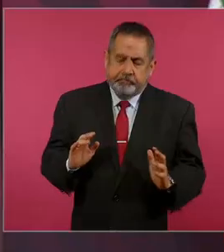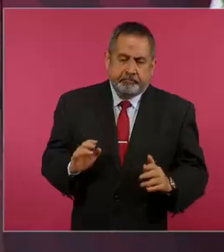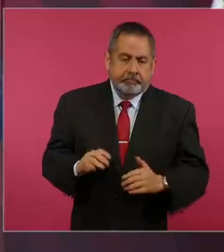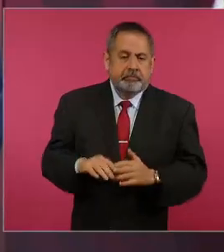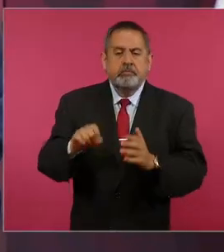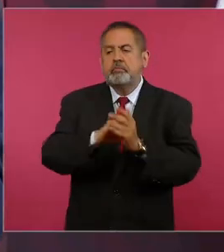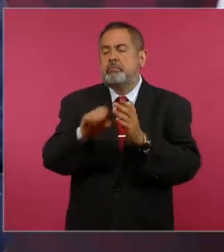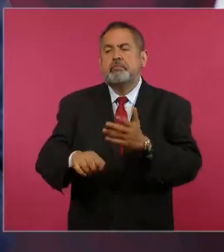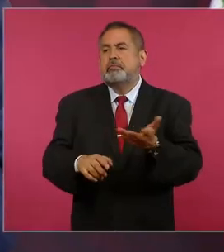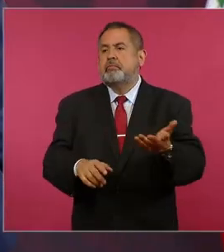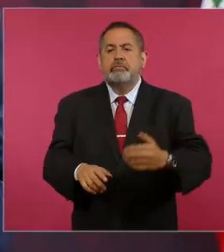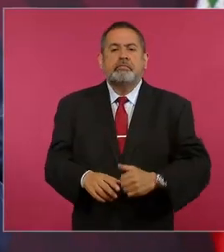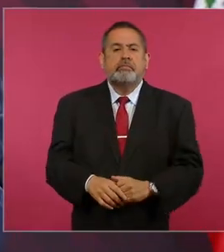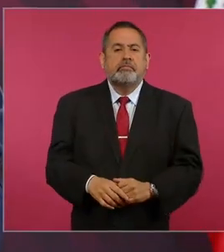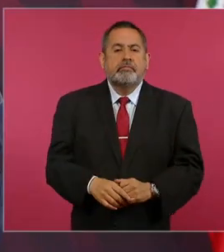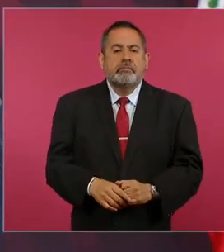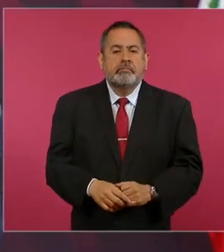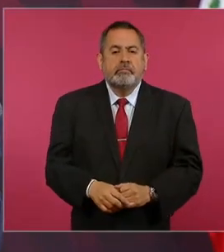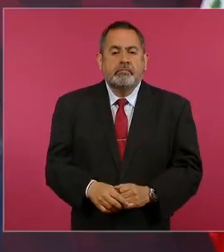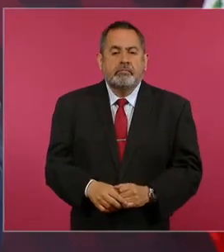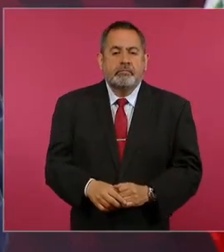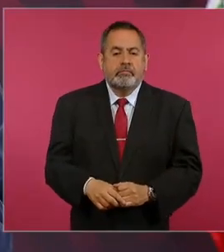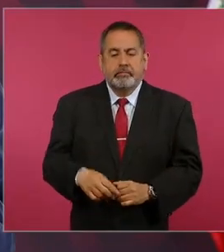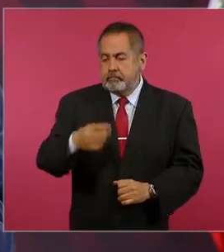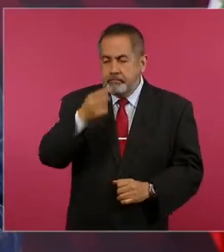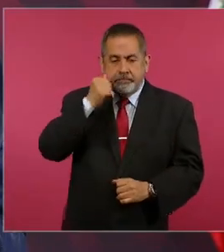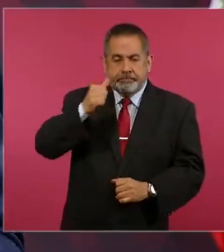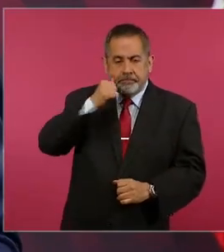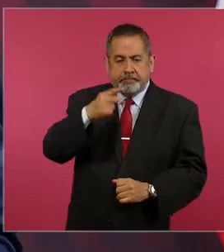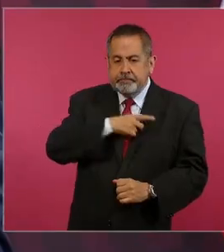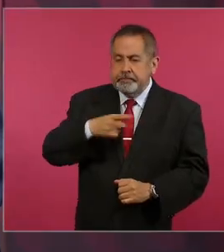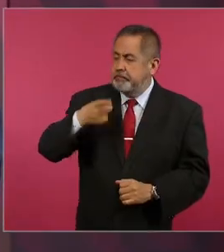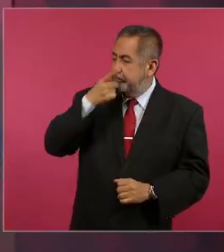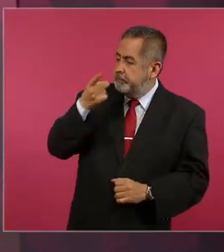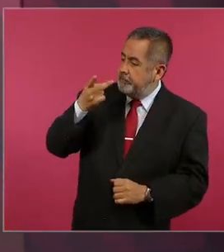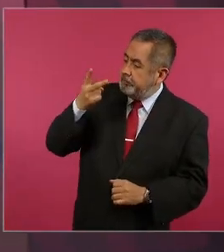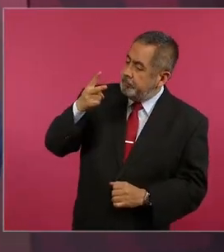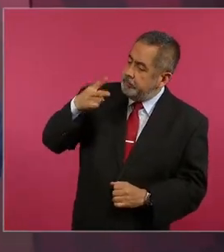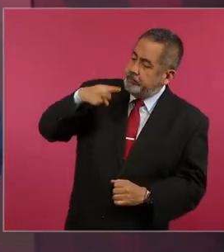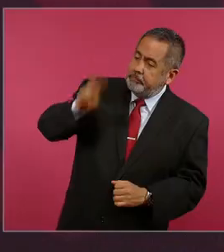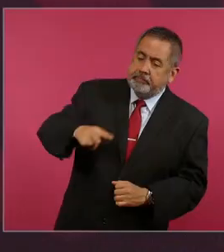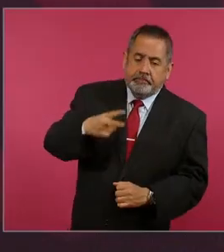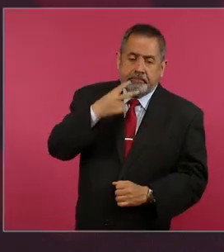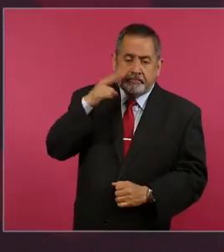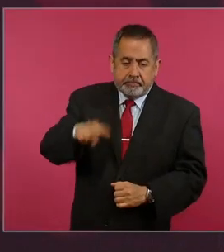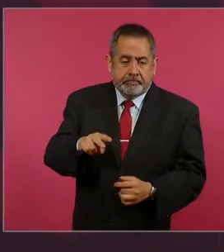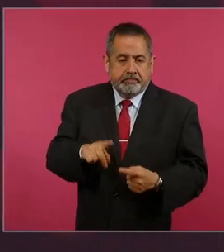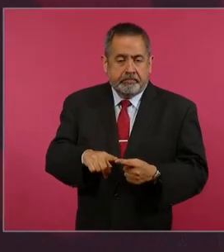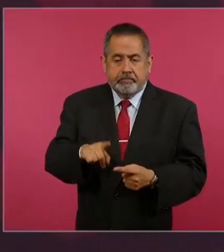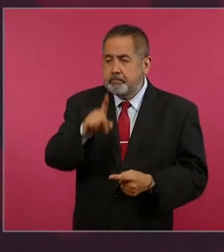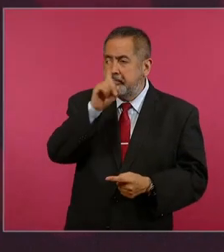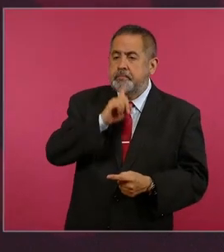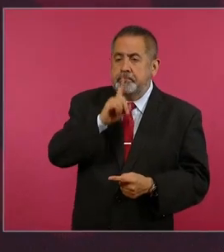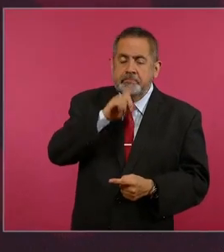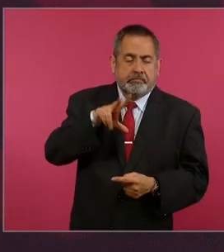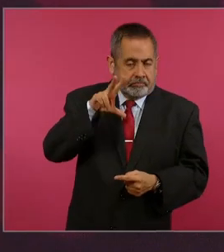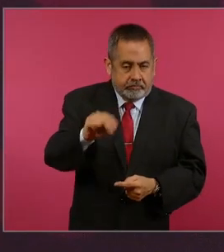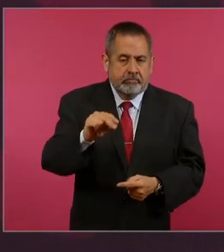Por ejemplo, el decir la verdad, no mentir.